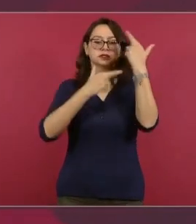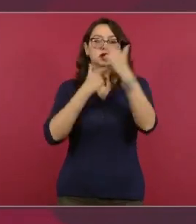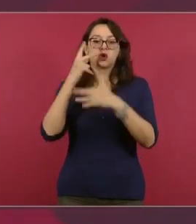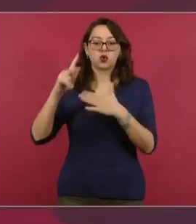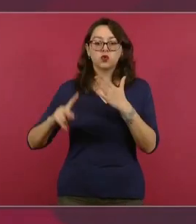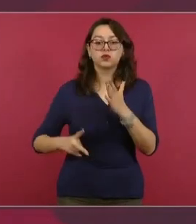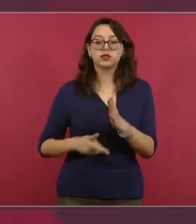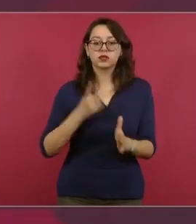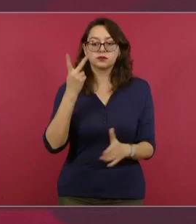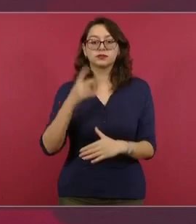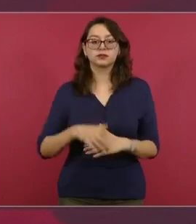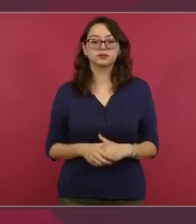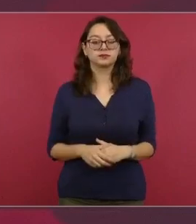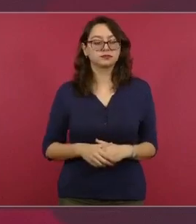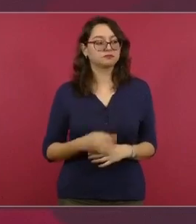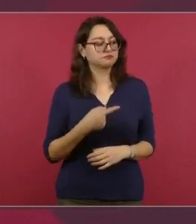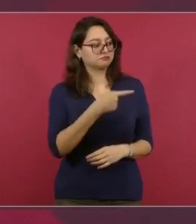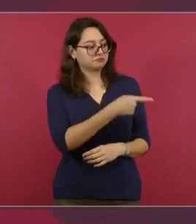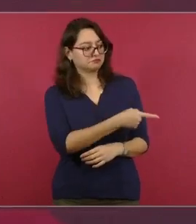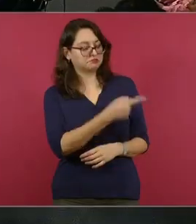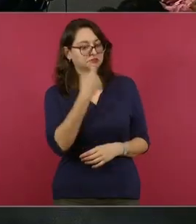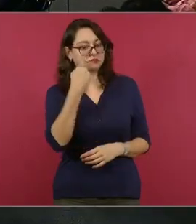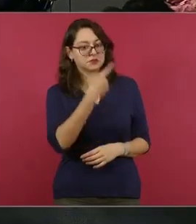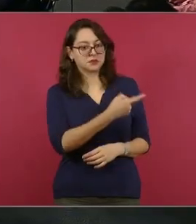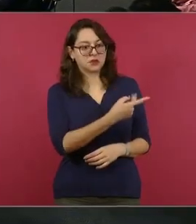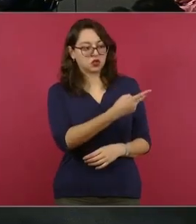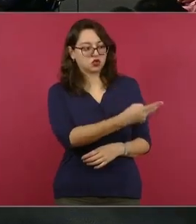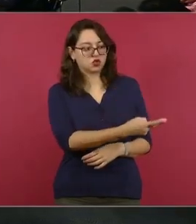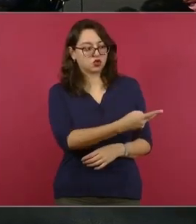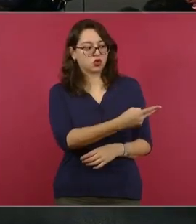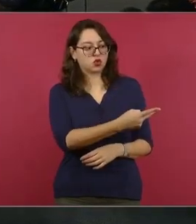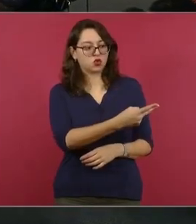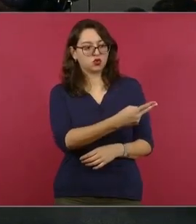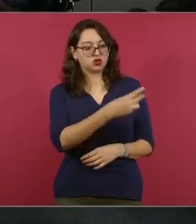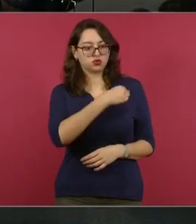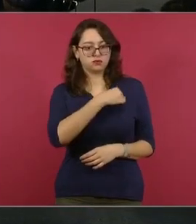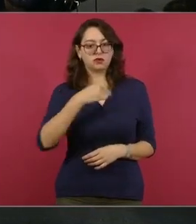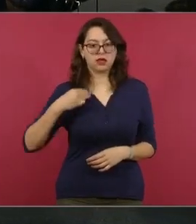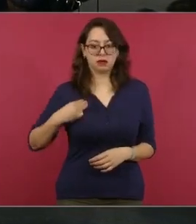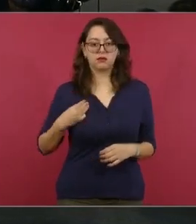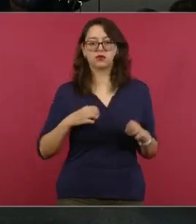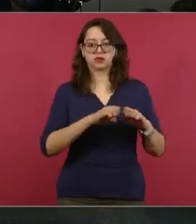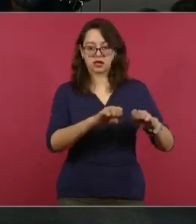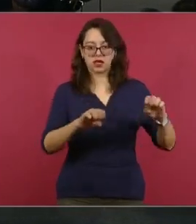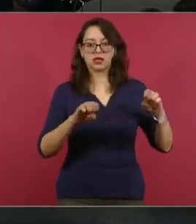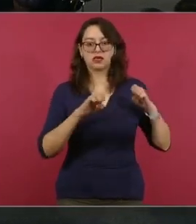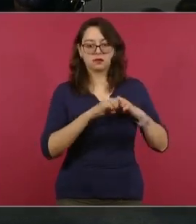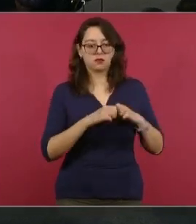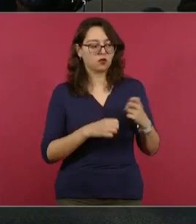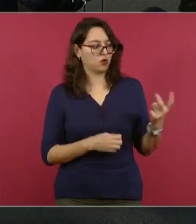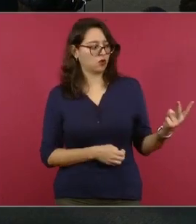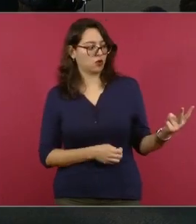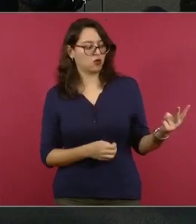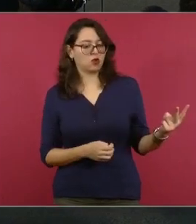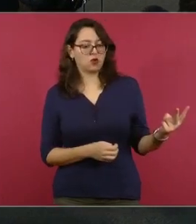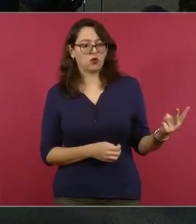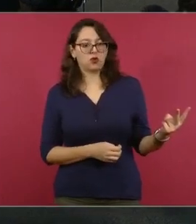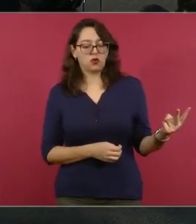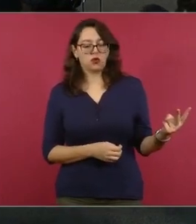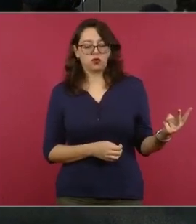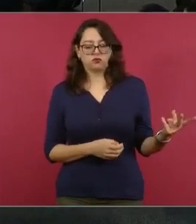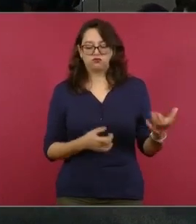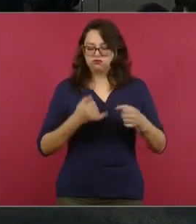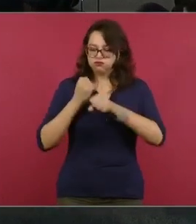equipo, aquí están dos miembros de ese equipo que